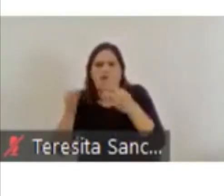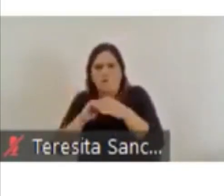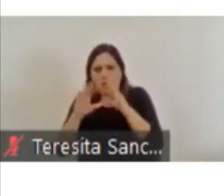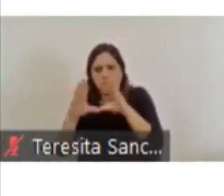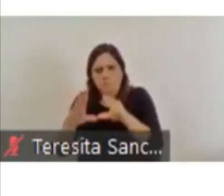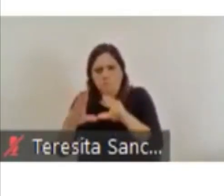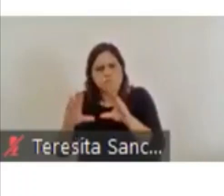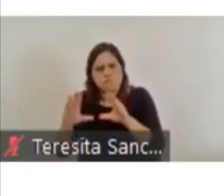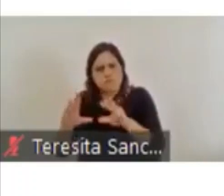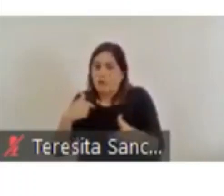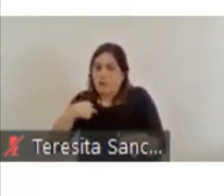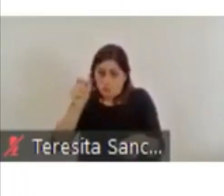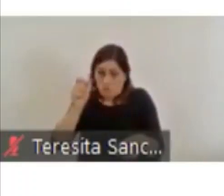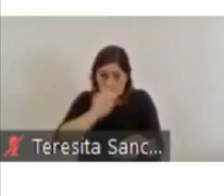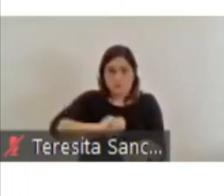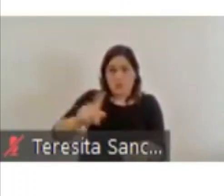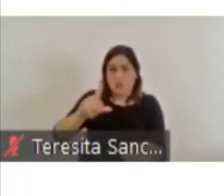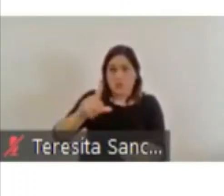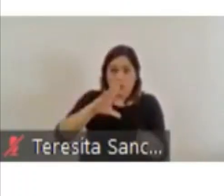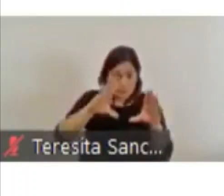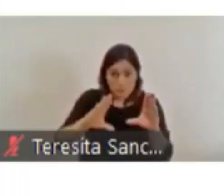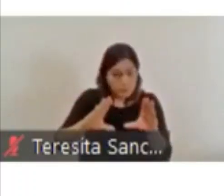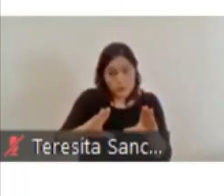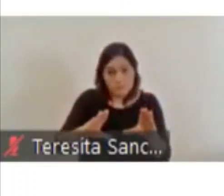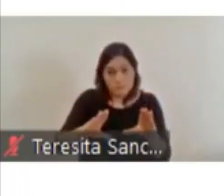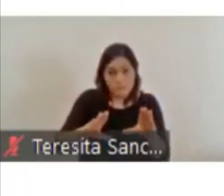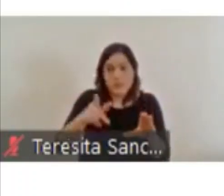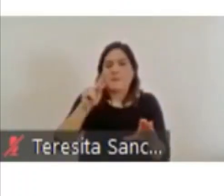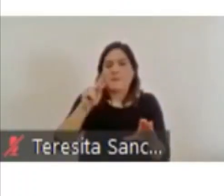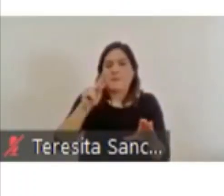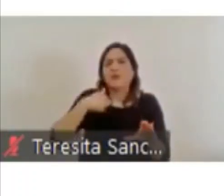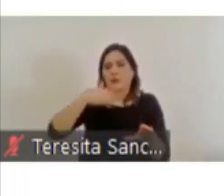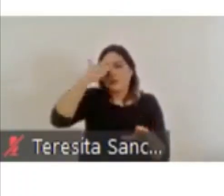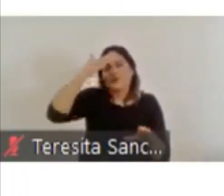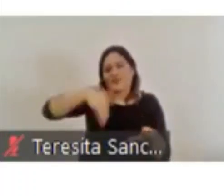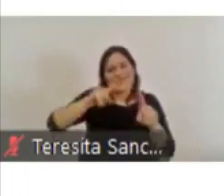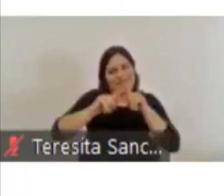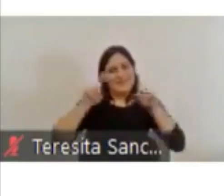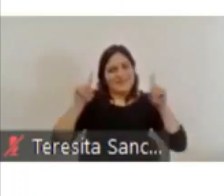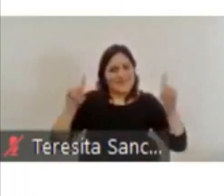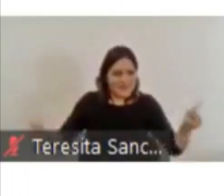en pedagogía, pero sé que es muy distinto